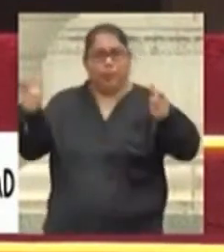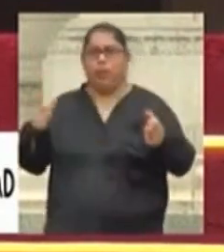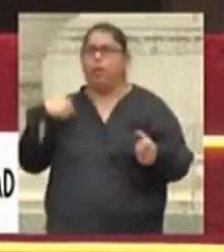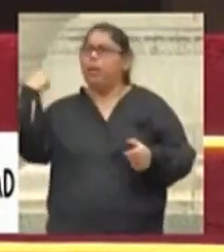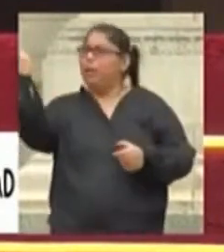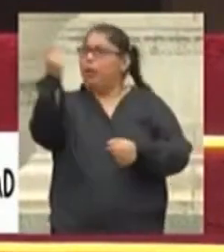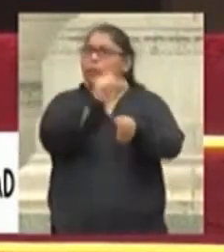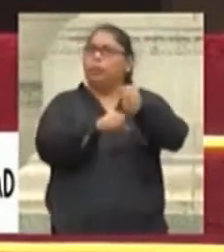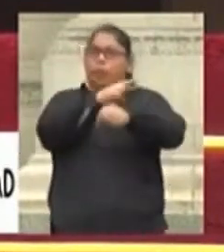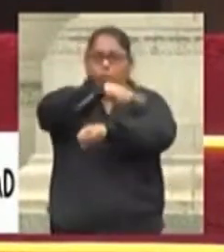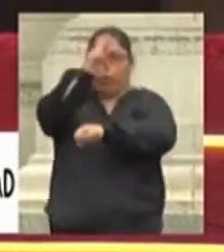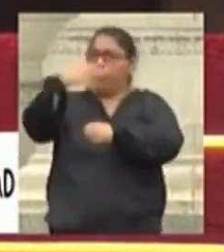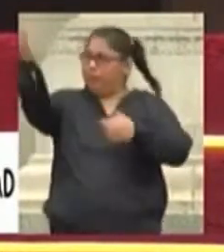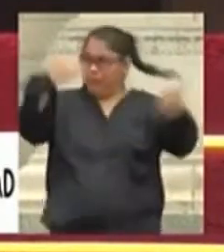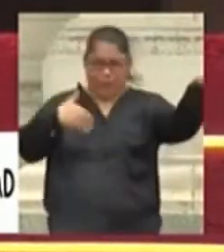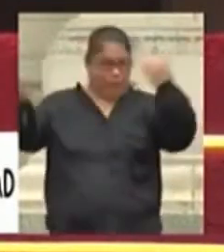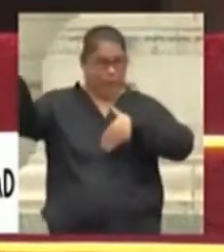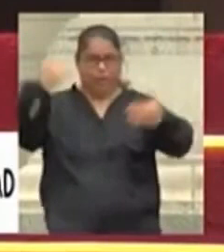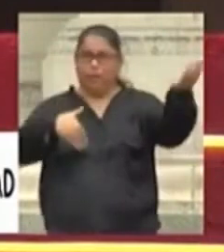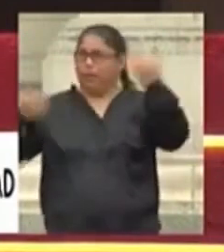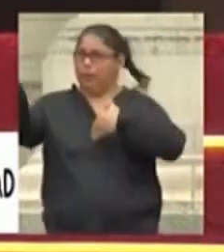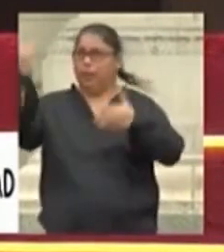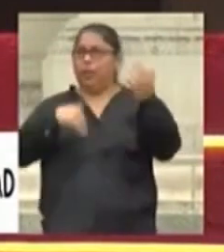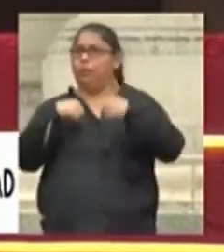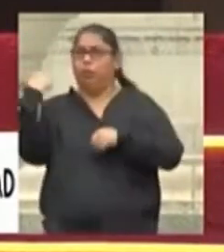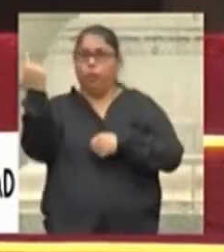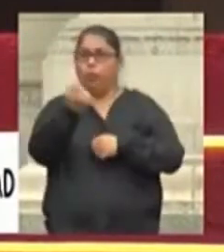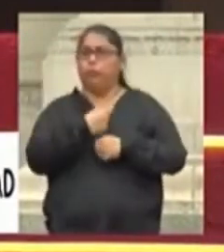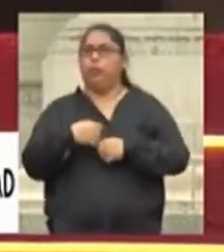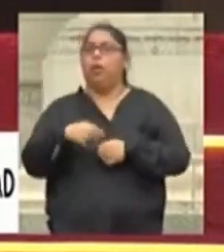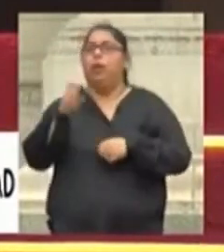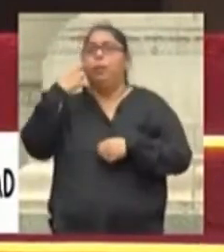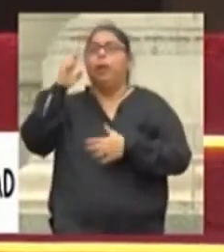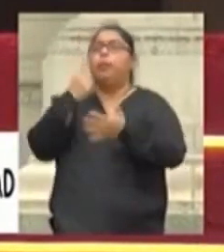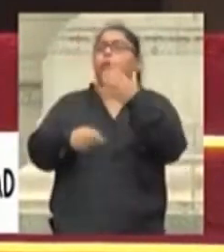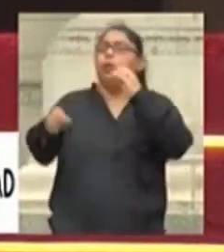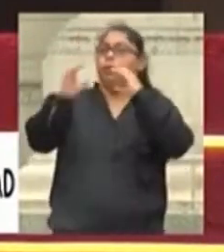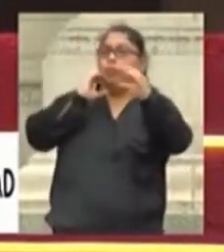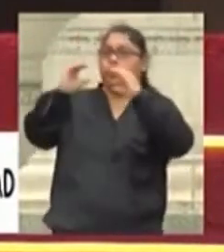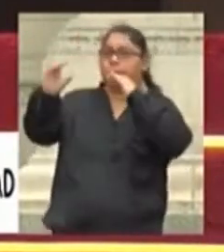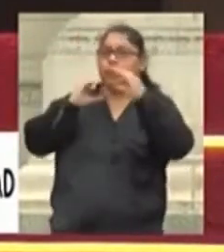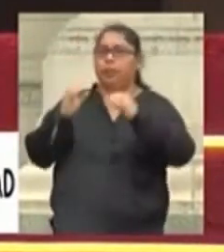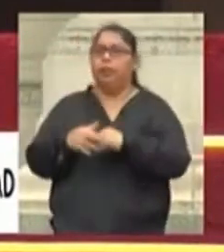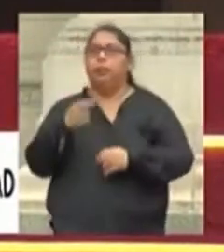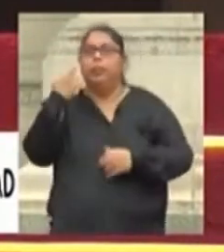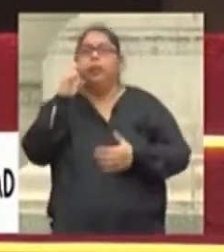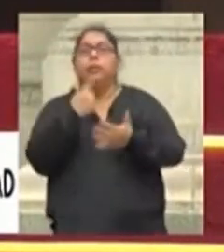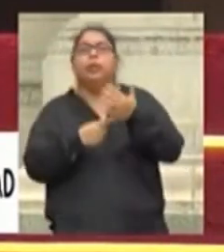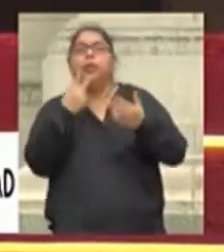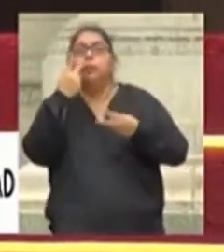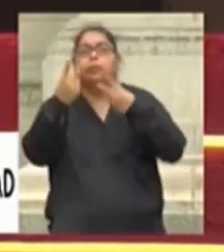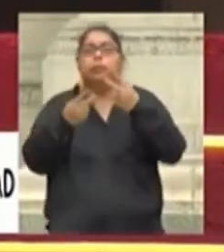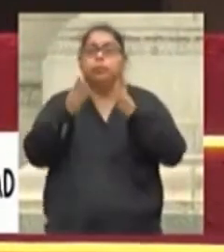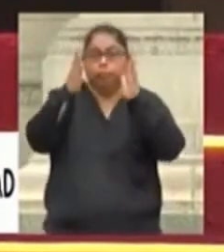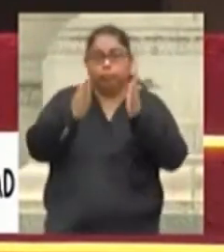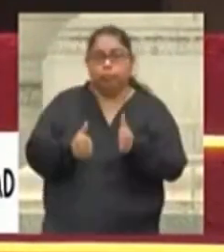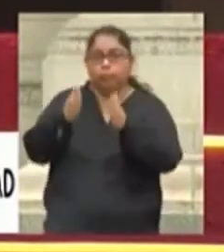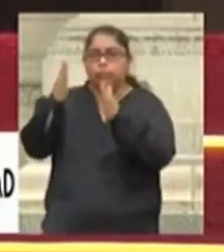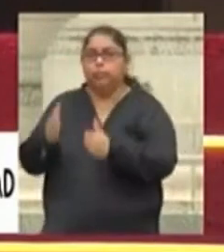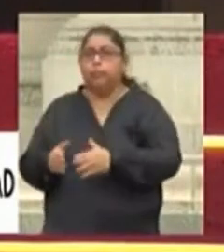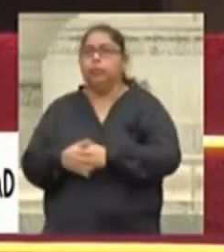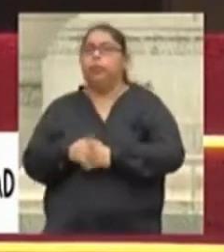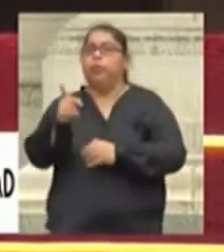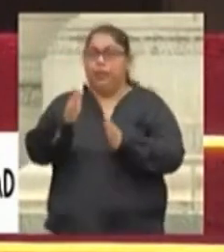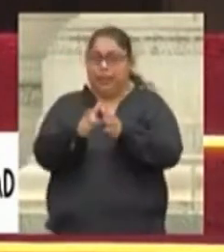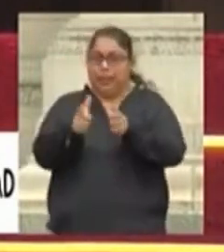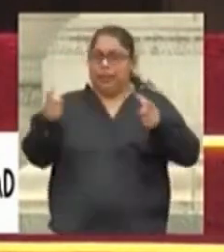amplia y que venga a los hermanos de las provincias de las regiones acá a poder conversar para ver de qué manera nos ordenamos y